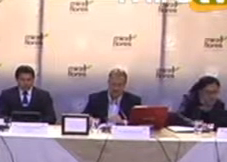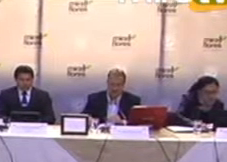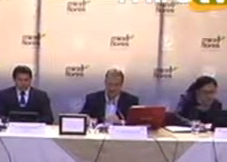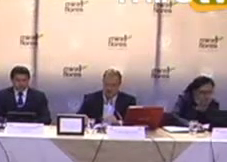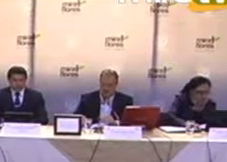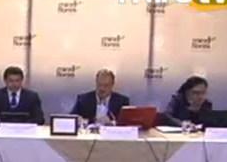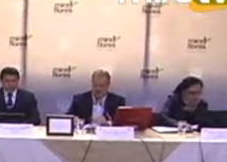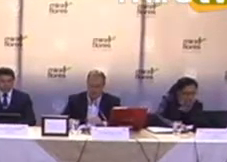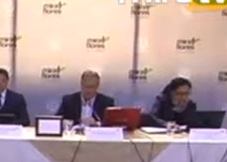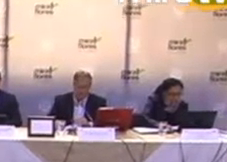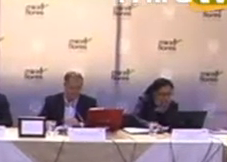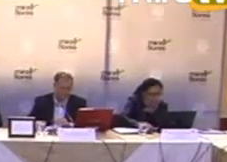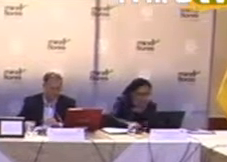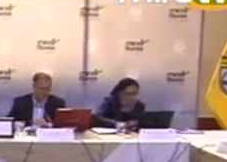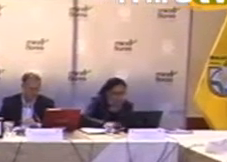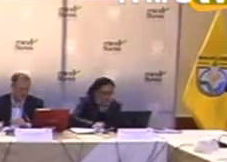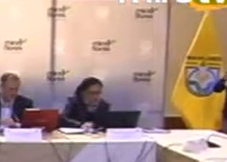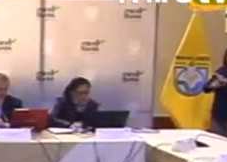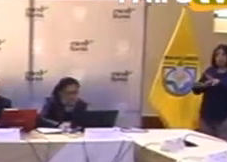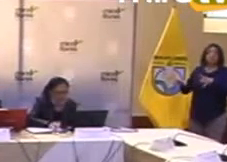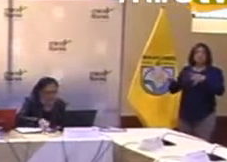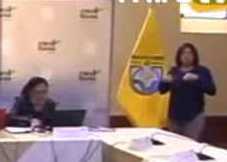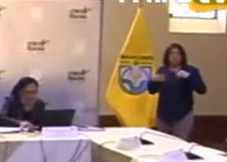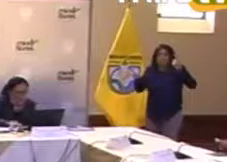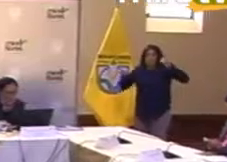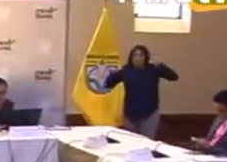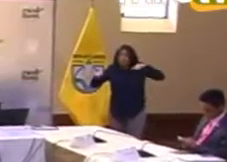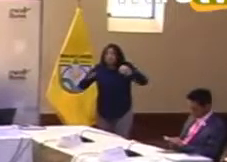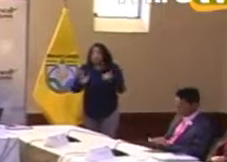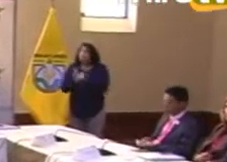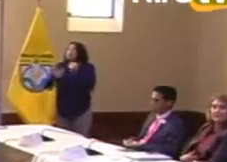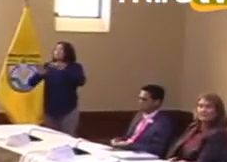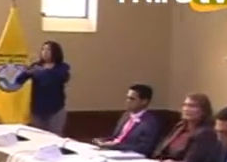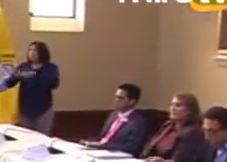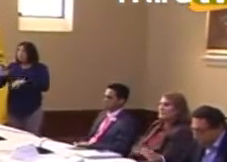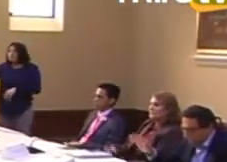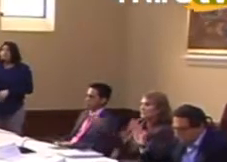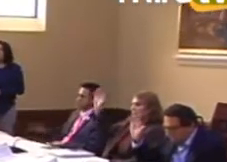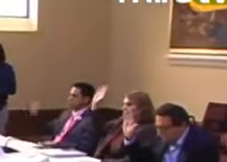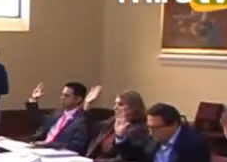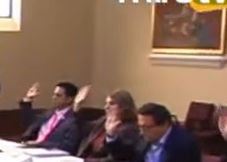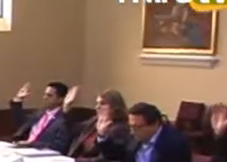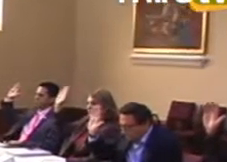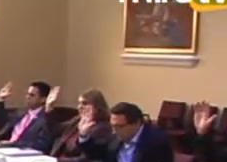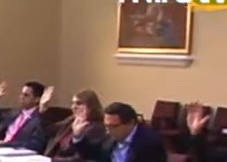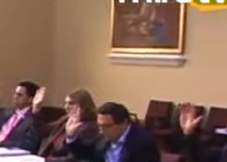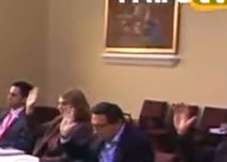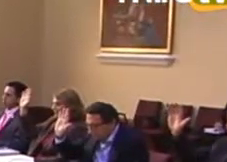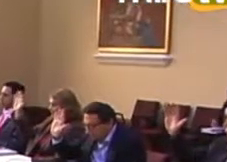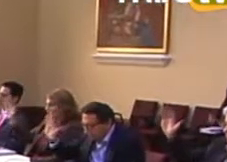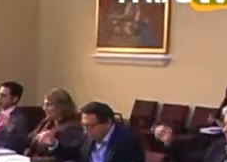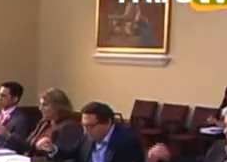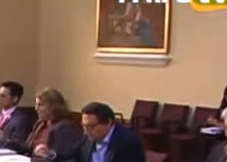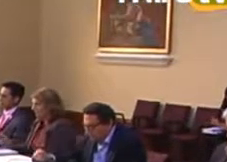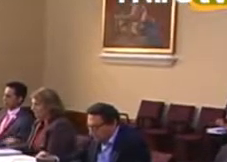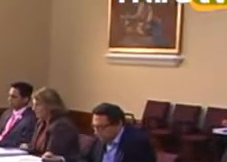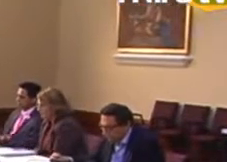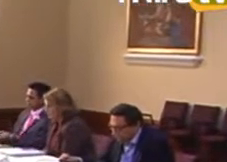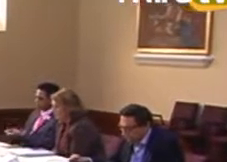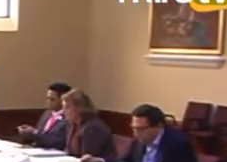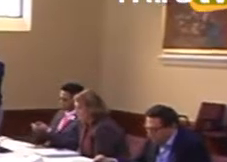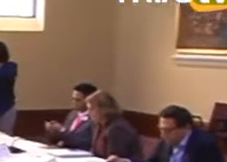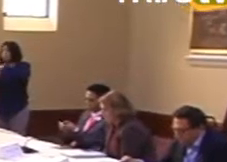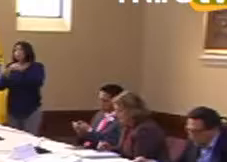votar. Aquellos miembros del Consejo que estén a favor de aprobar el acta, si van a expresar los señales de conformidad, se aprueba por unanimidad de